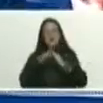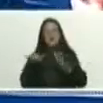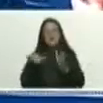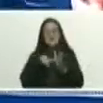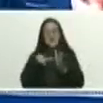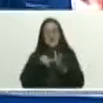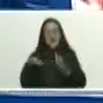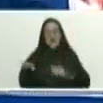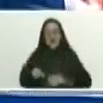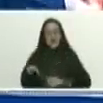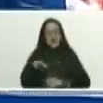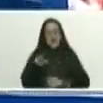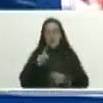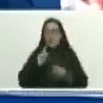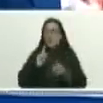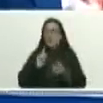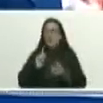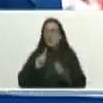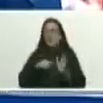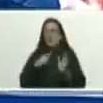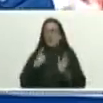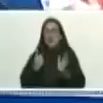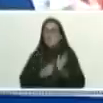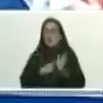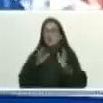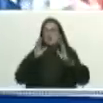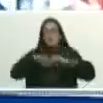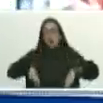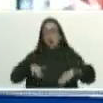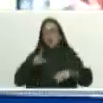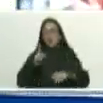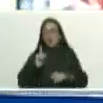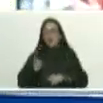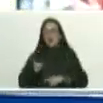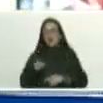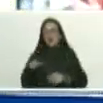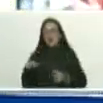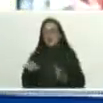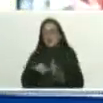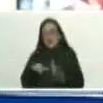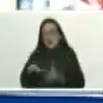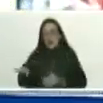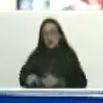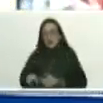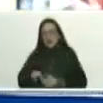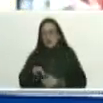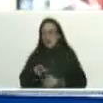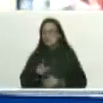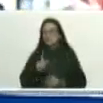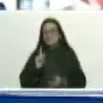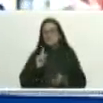en el cauce posible del río, o de la quebrada, mejor dicho, porque una pequeña quebrada,